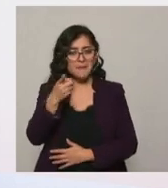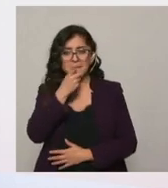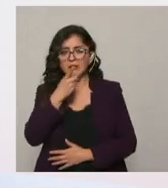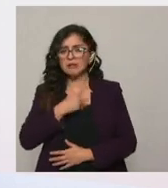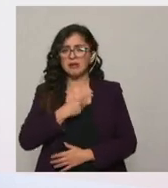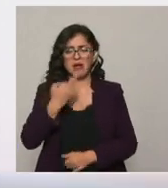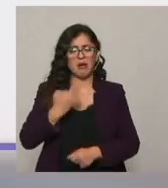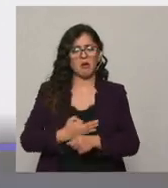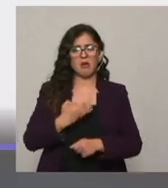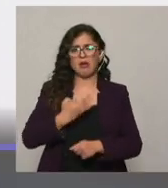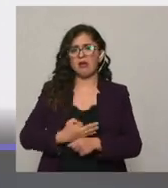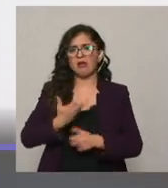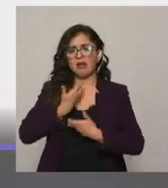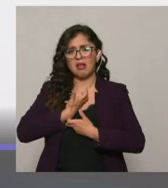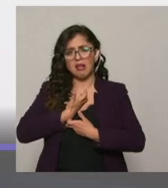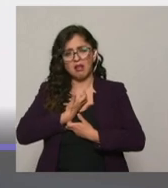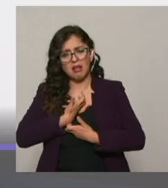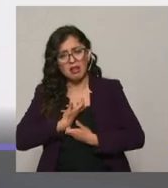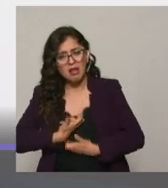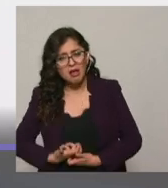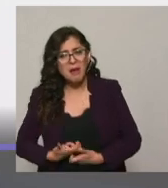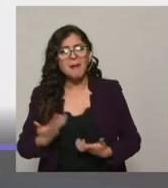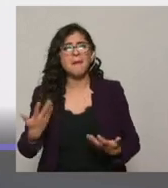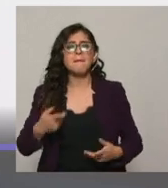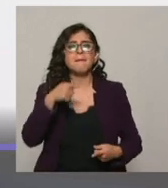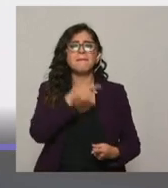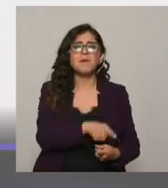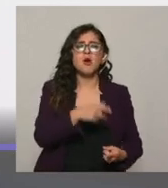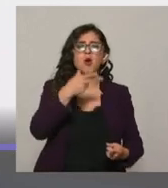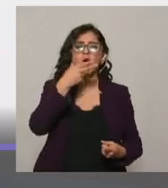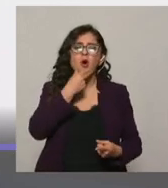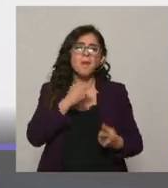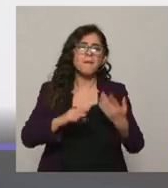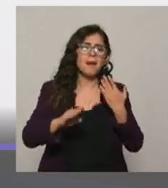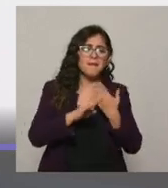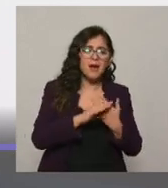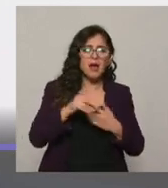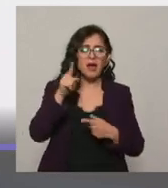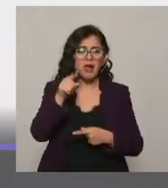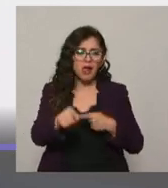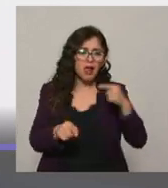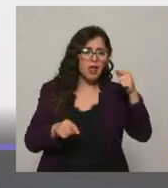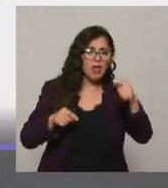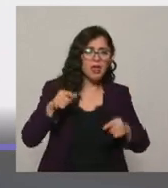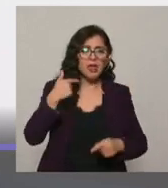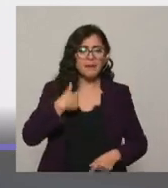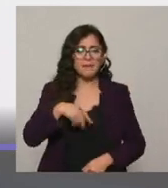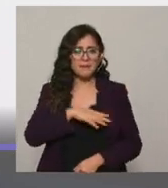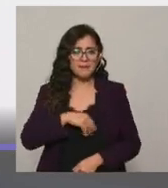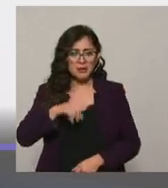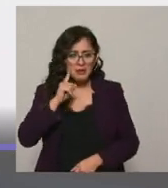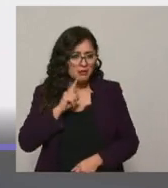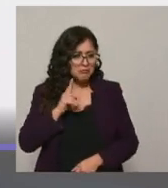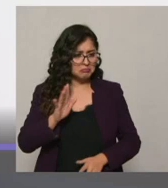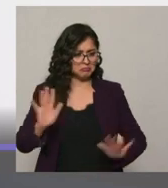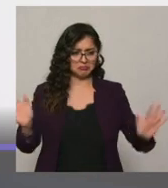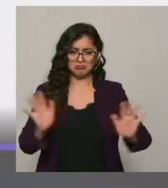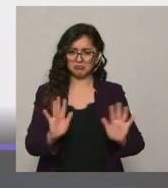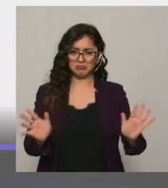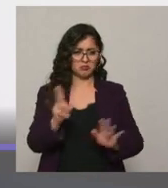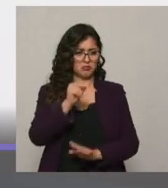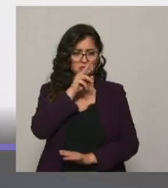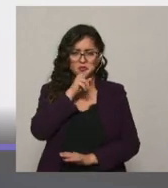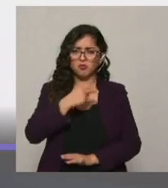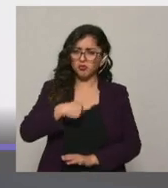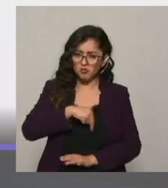sigue deshecha, pero es que este señor dice muchas cosas de mi hija, y dije, pues podemos hacer una entrevista en